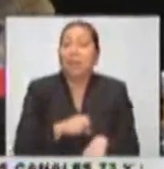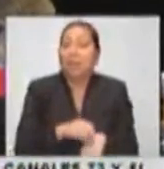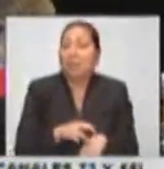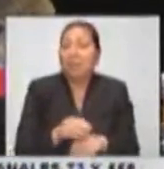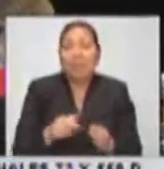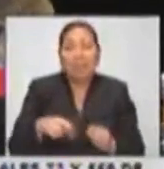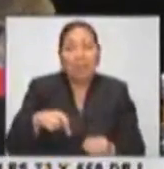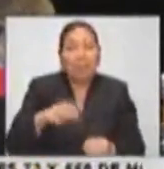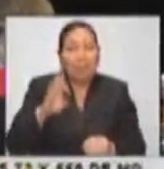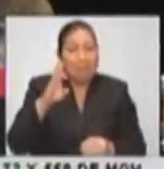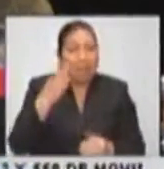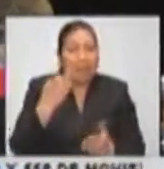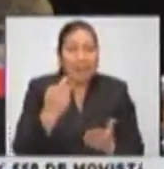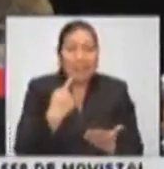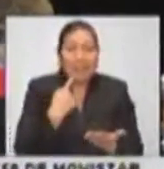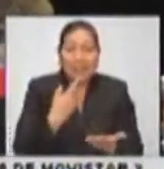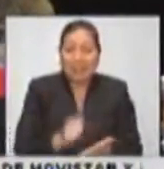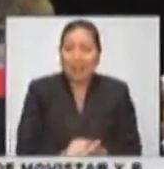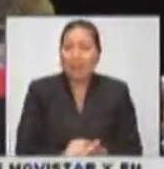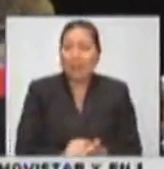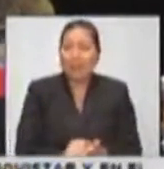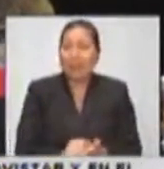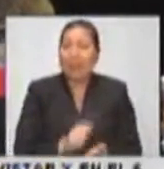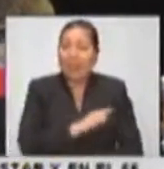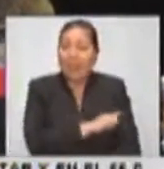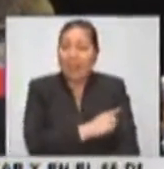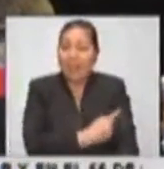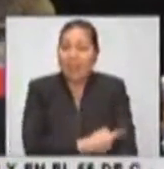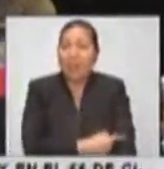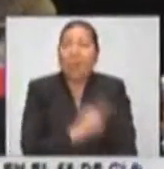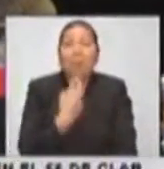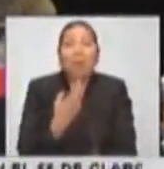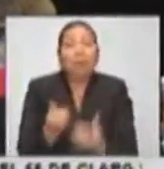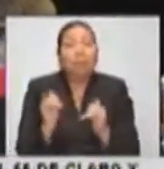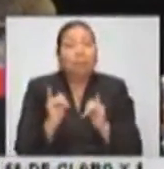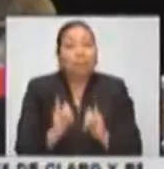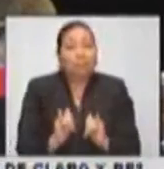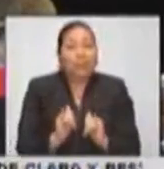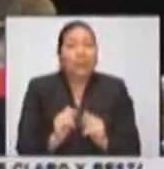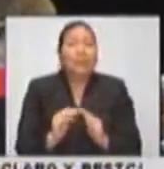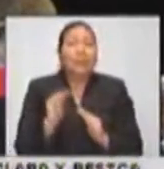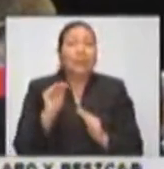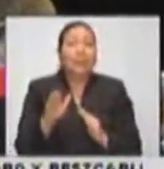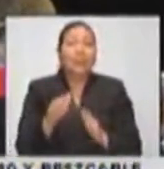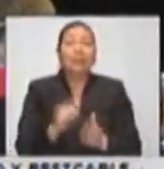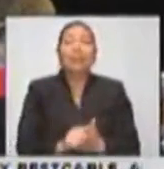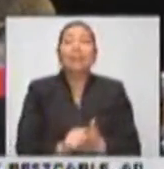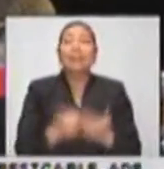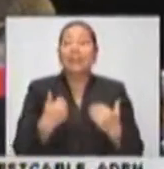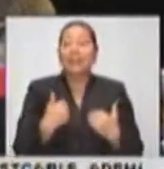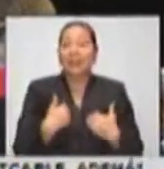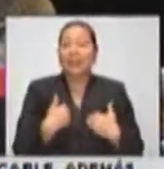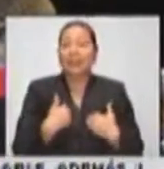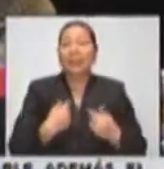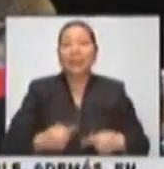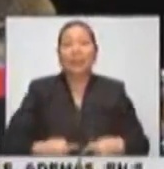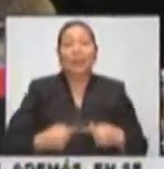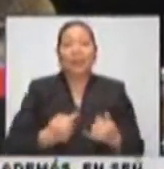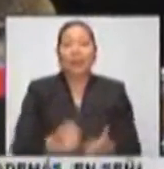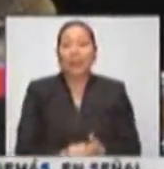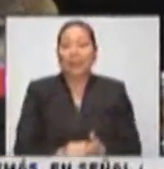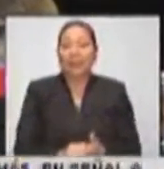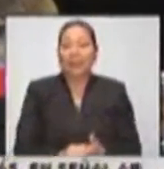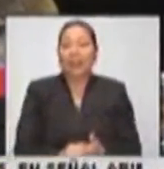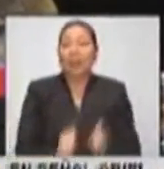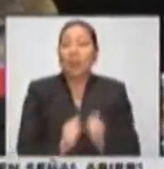en París, que ya se está haciendo, entiendo que la Cancillería está haciendo los esfuerzos por reforzar. O sea, si vamos a estar allá, tienen que ser capaces de discutir,